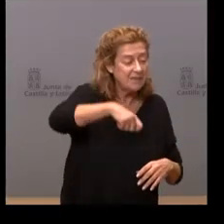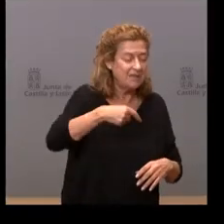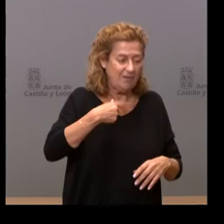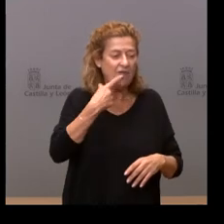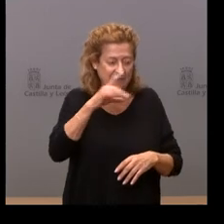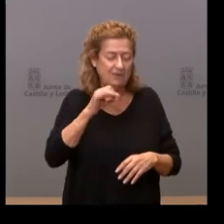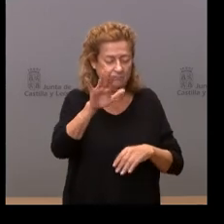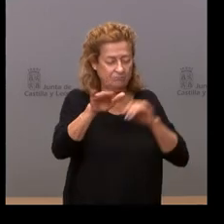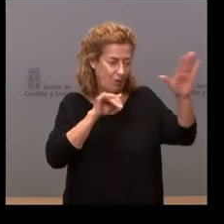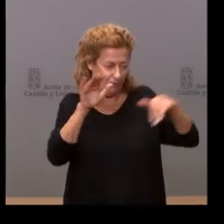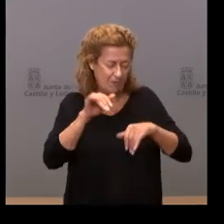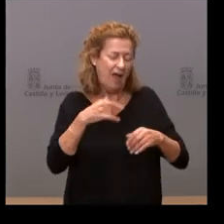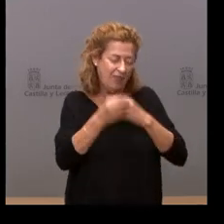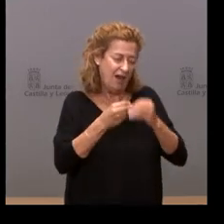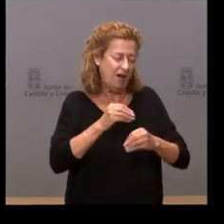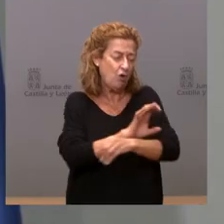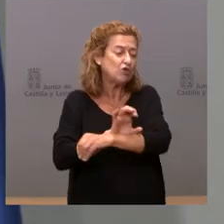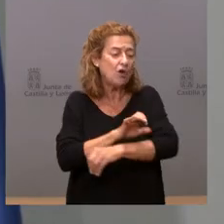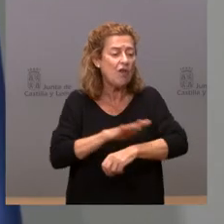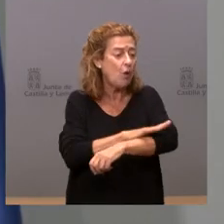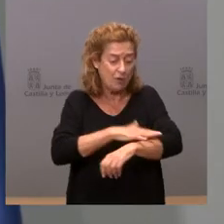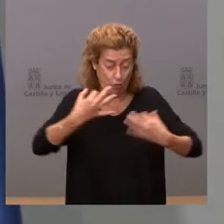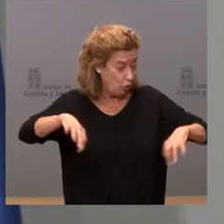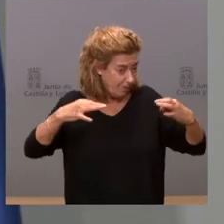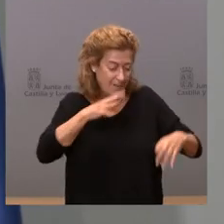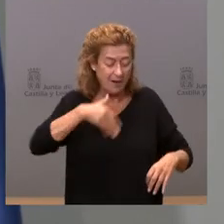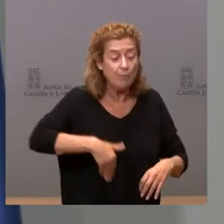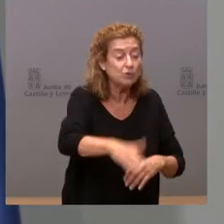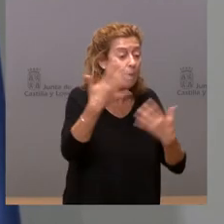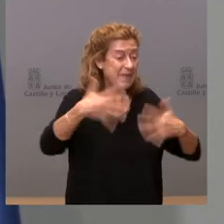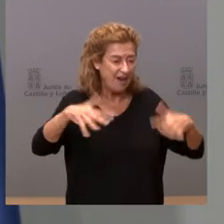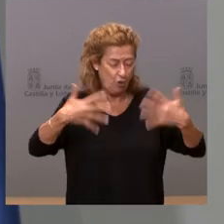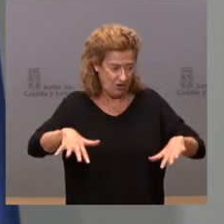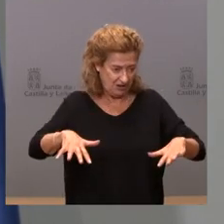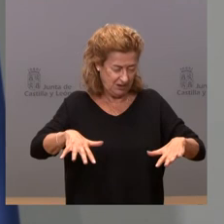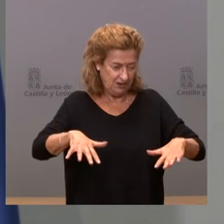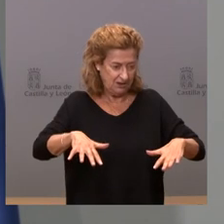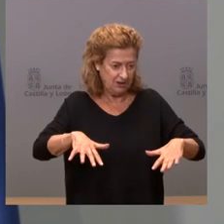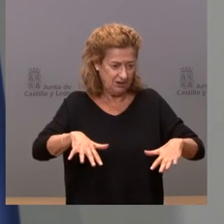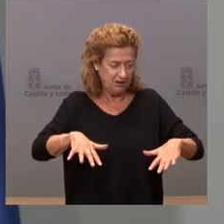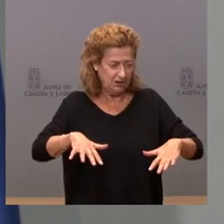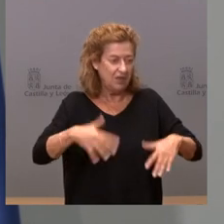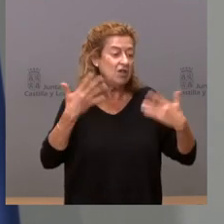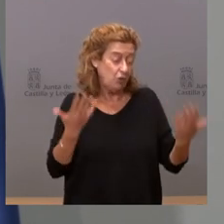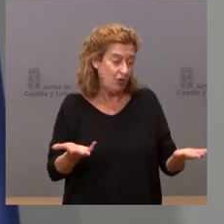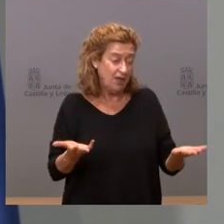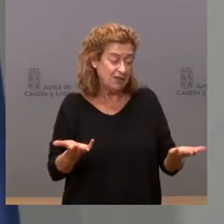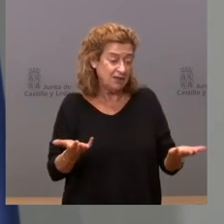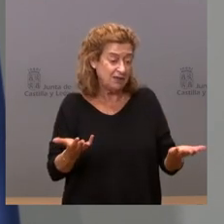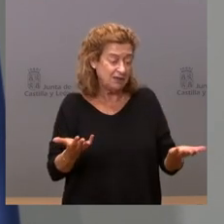convocar consejo de gobierno ordinario para el próximo miércoles con lo cual